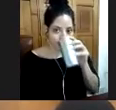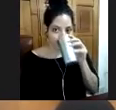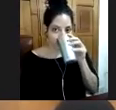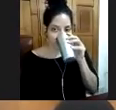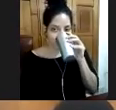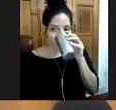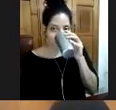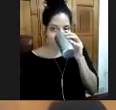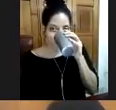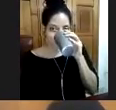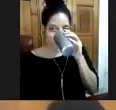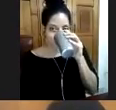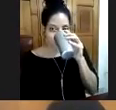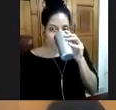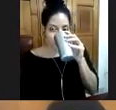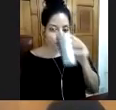son situaciones que